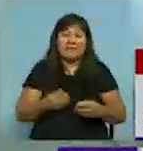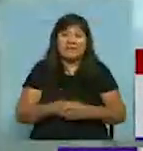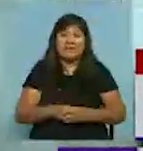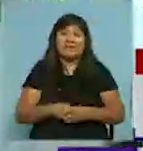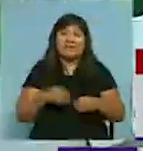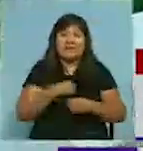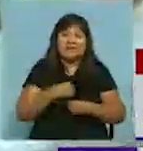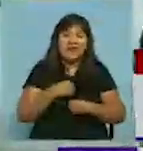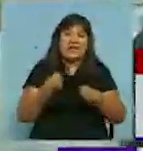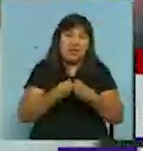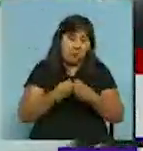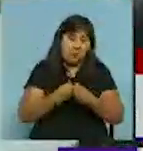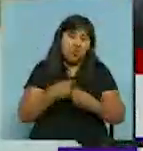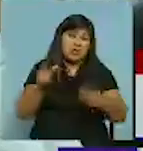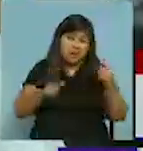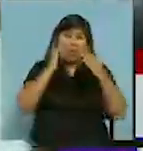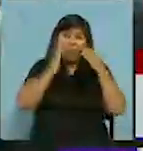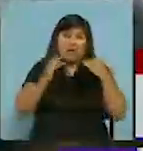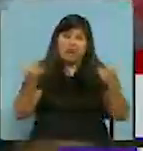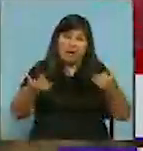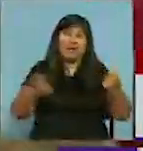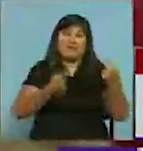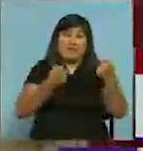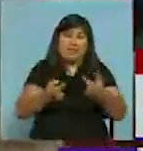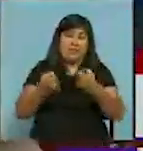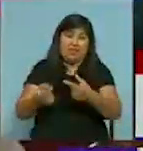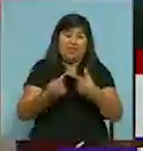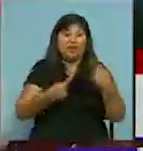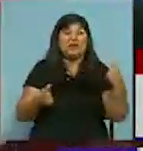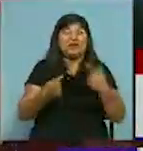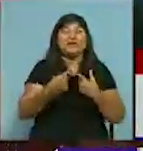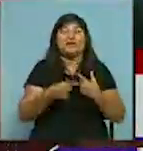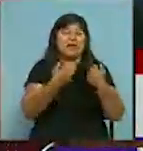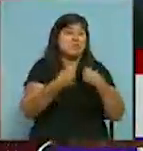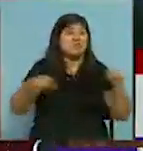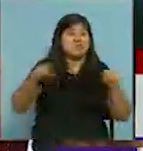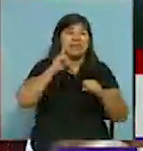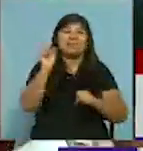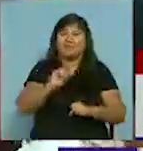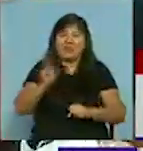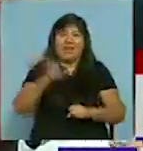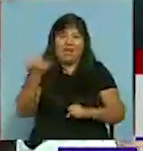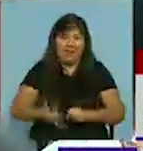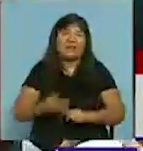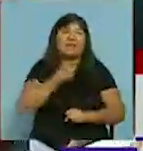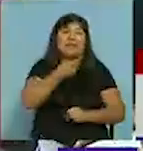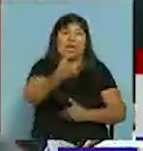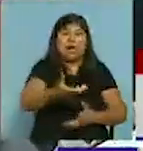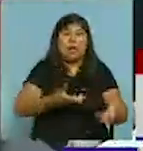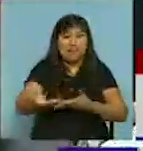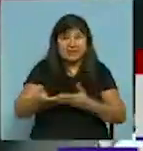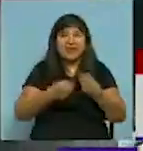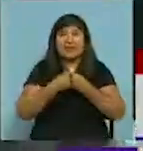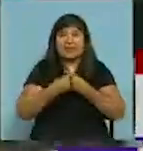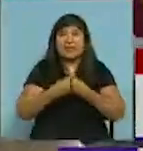mucha gente buena no le da la espalda no a la crisis y que trata de compartir lo poquito mucho que tenga